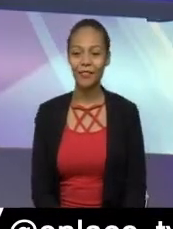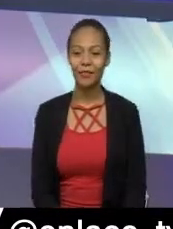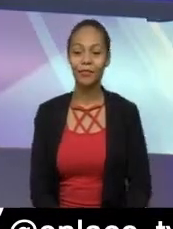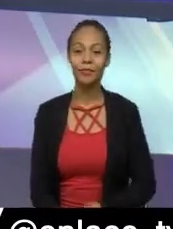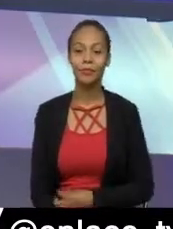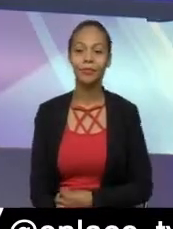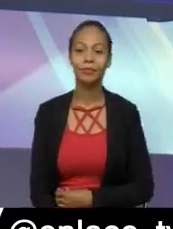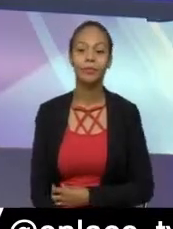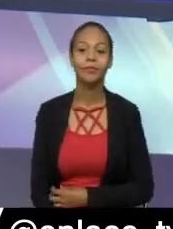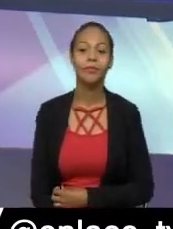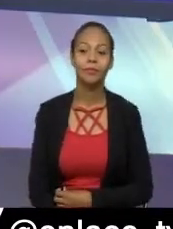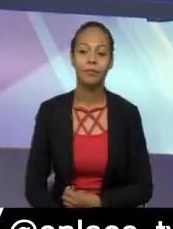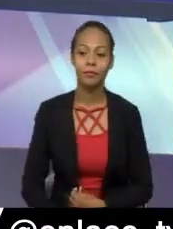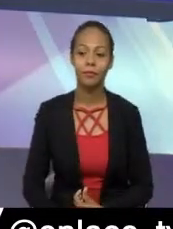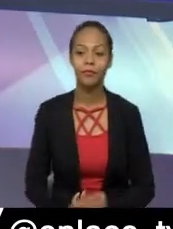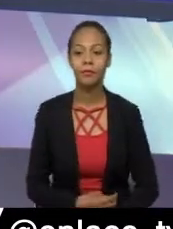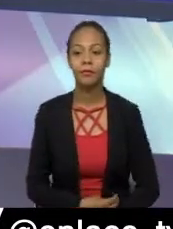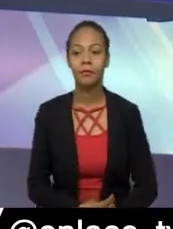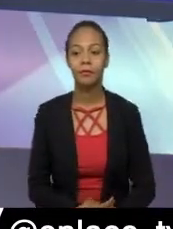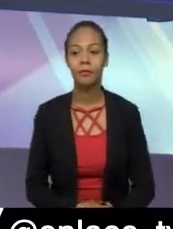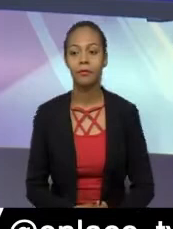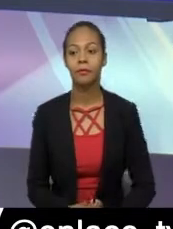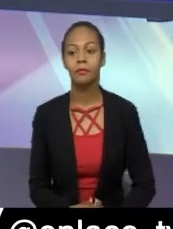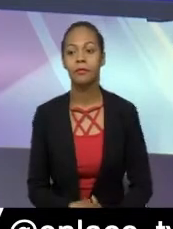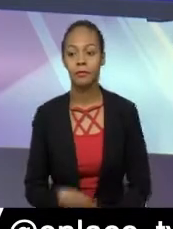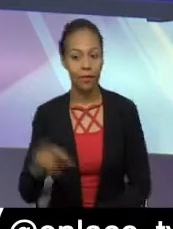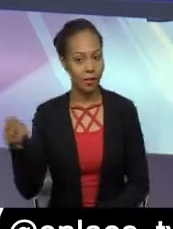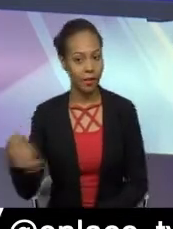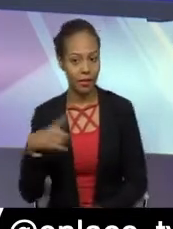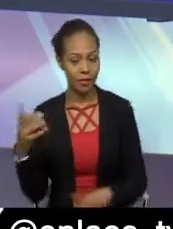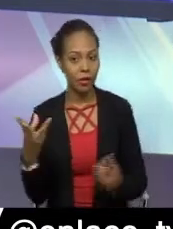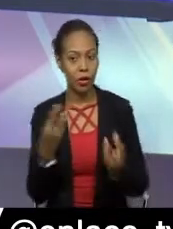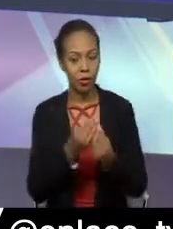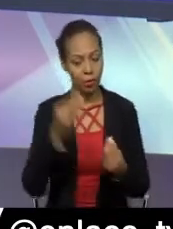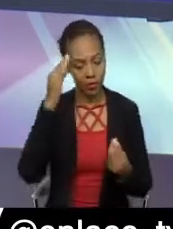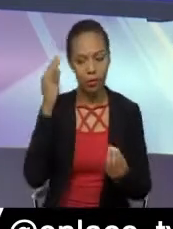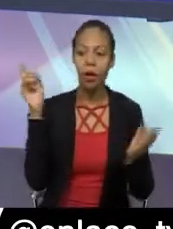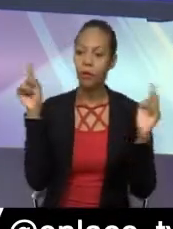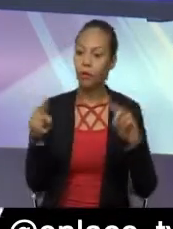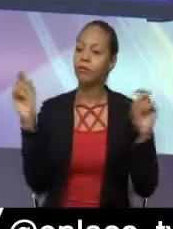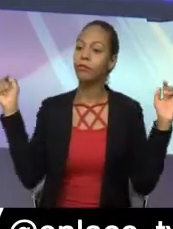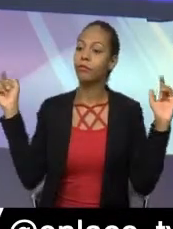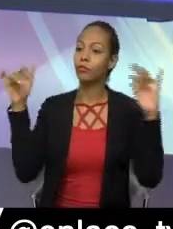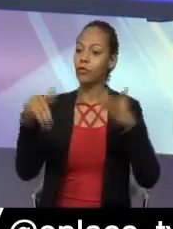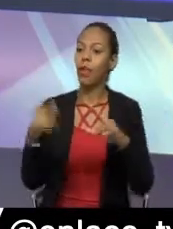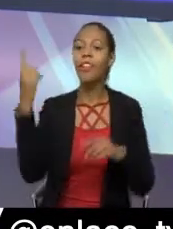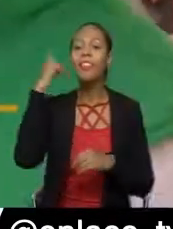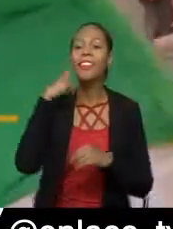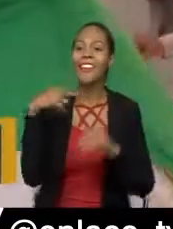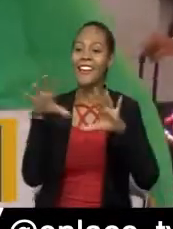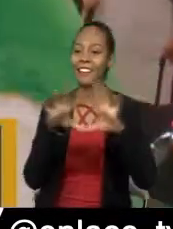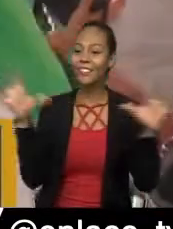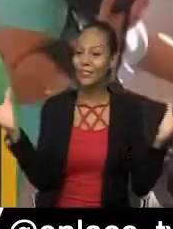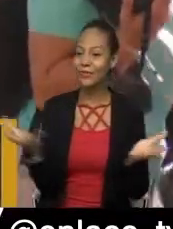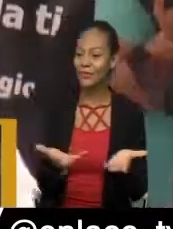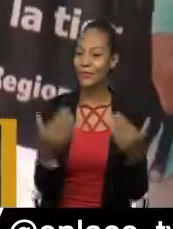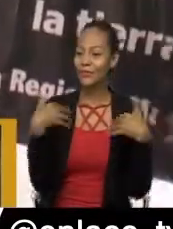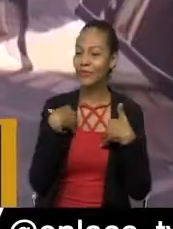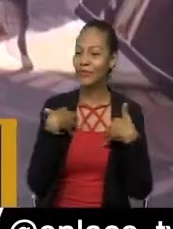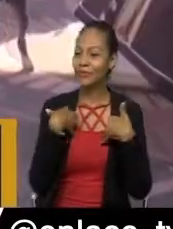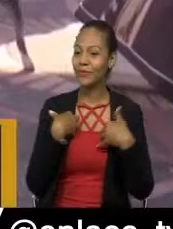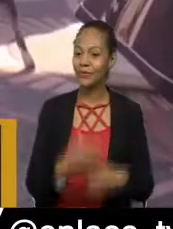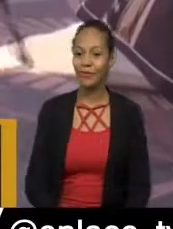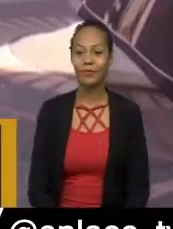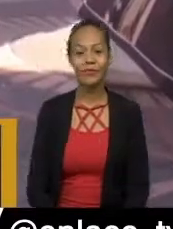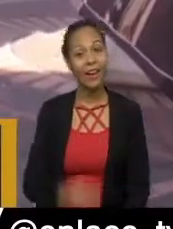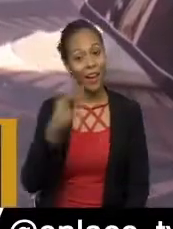ambientales también se unieron a la celebración del Día Mundial de los Animales en la plazoleta del Cacique Pipatón. La Corporación Autónoma de Santander CAS